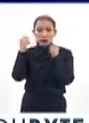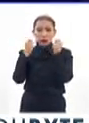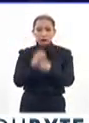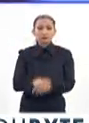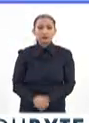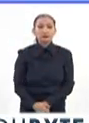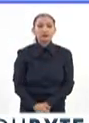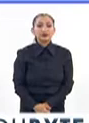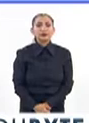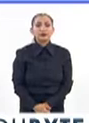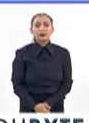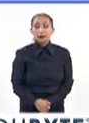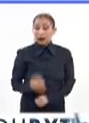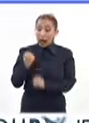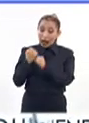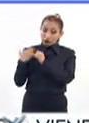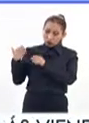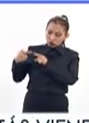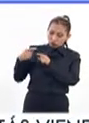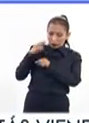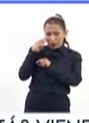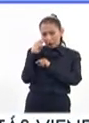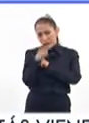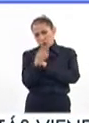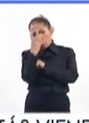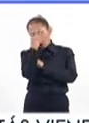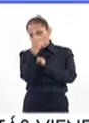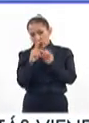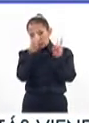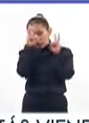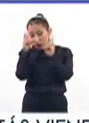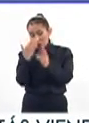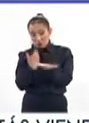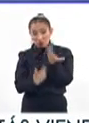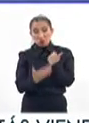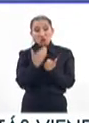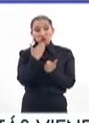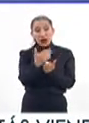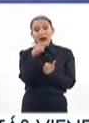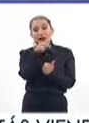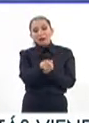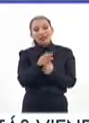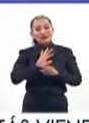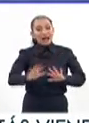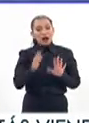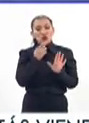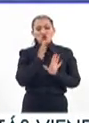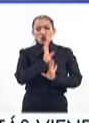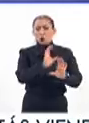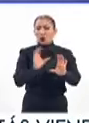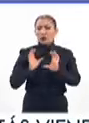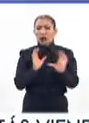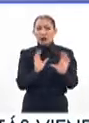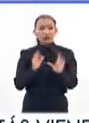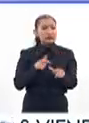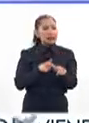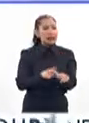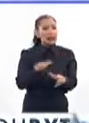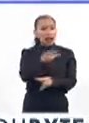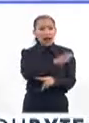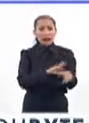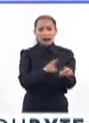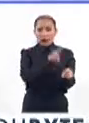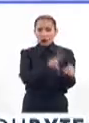turismo. En los últimos años se han registrado 4 casos de éxito en los que se ha logrado la conservación y preservación de